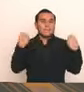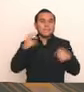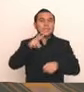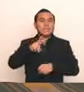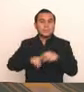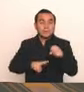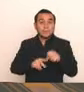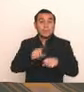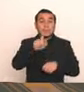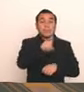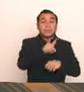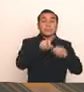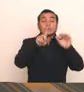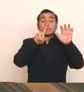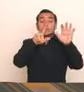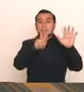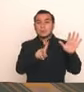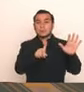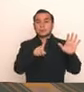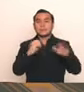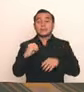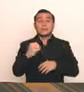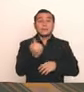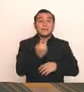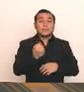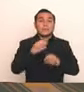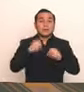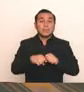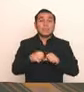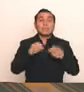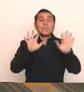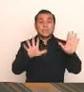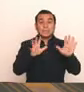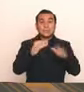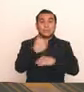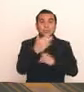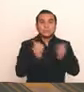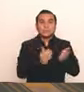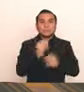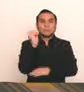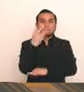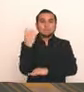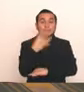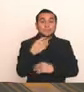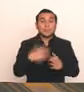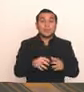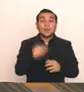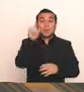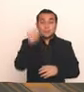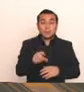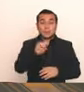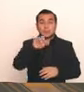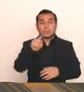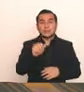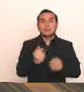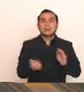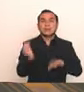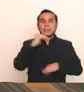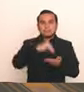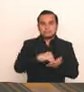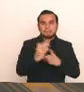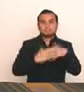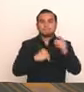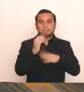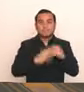para de 160 pacientes contemplaba siete buses y unidad con intensivos el hotel si hasta lo convertimos en un hospital